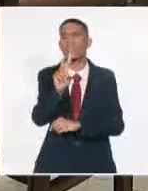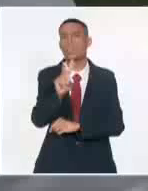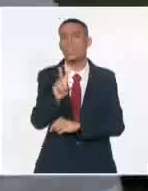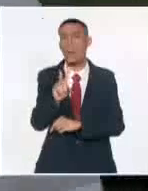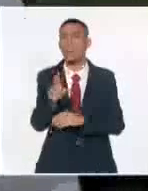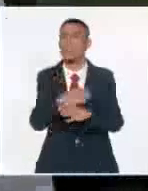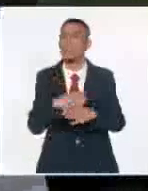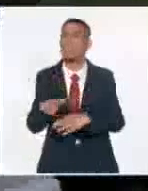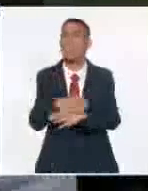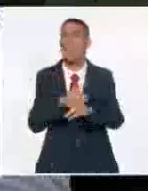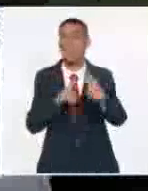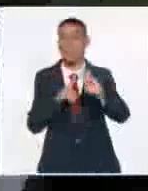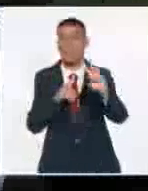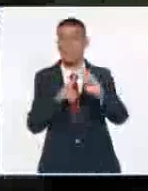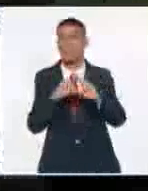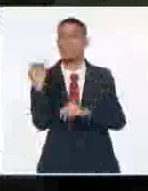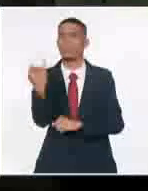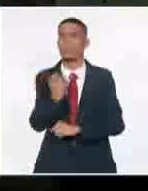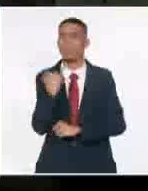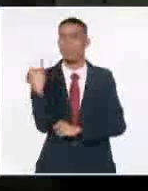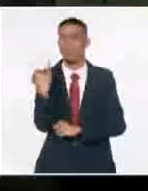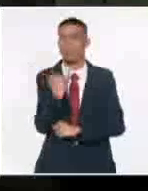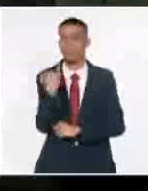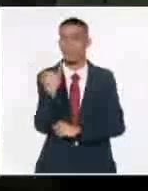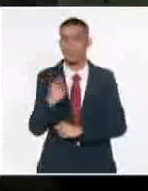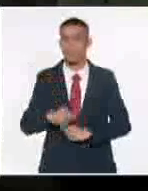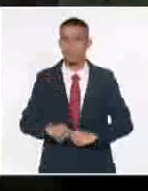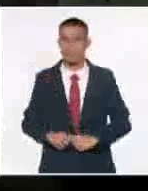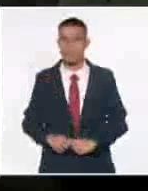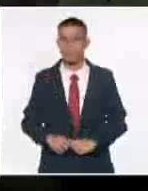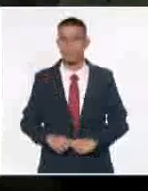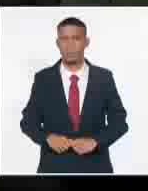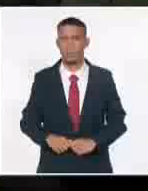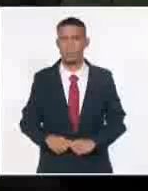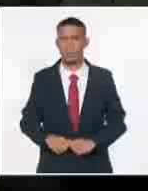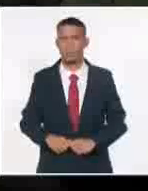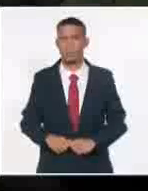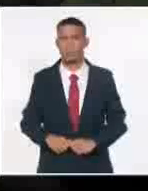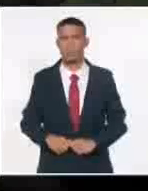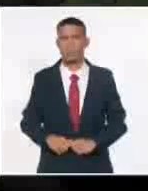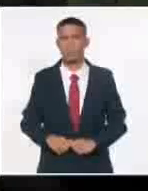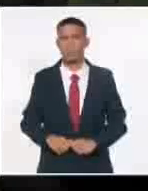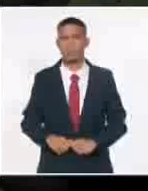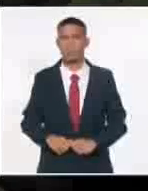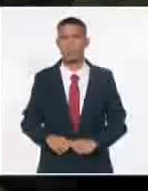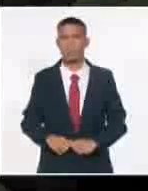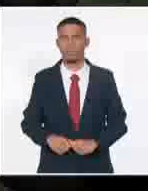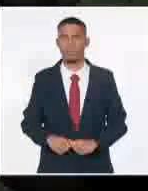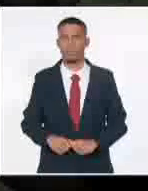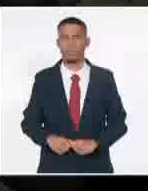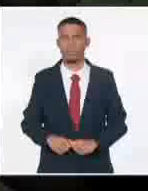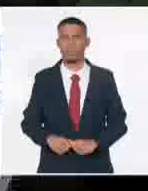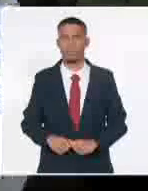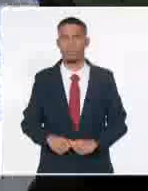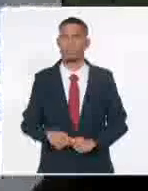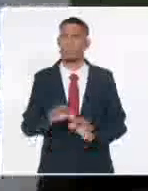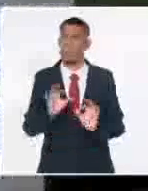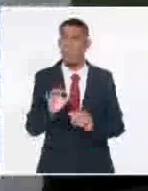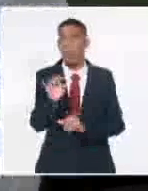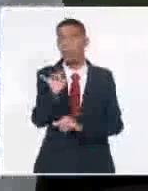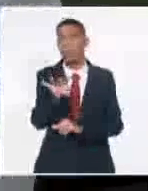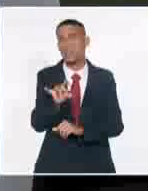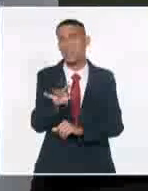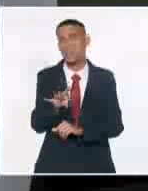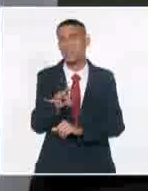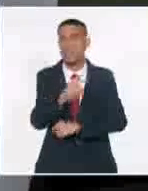prensa extranjera acreditados en Cuba, correspondientes a su vez a 15 países.